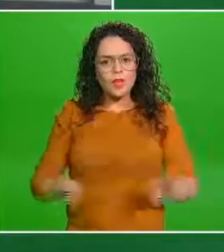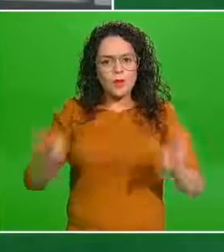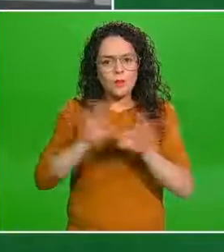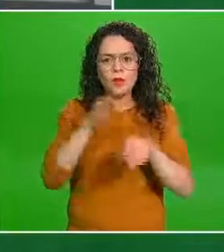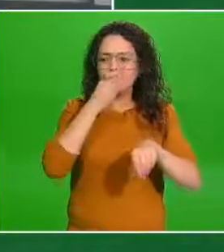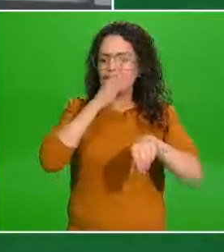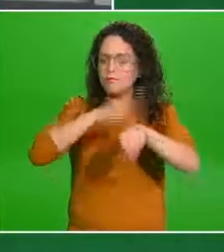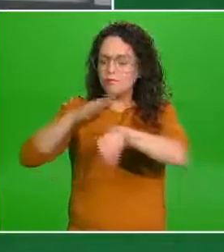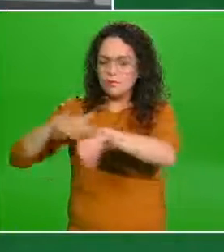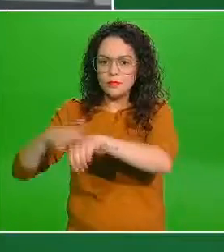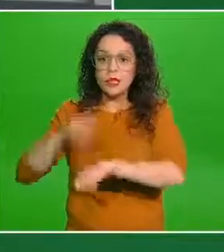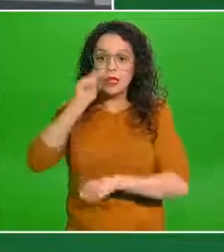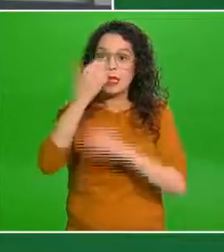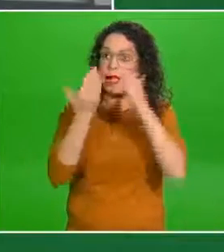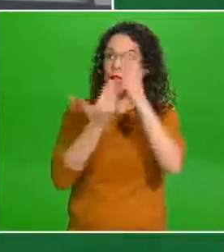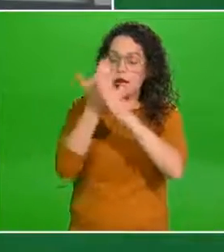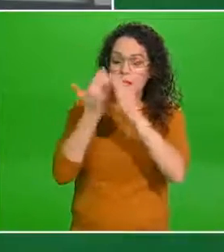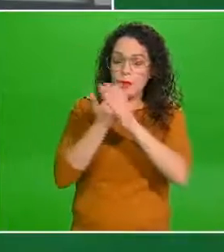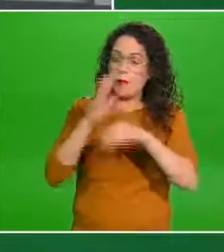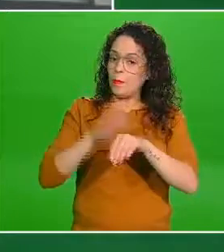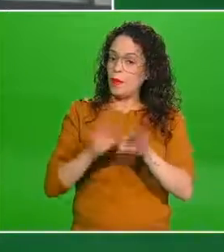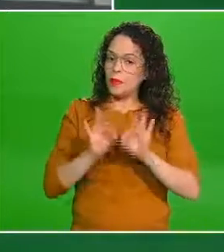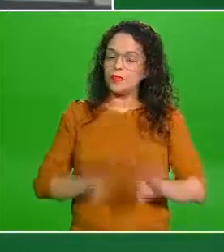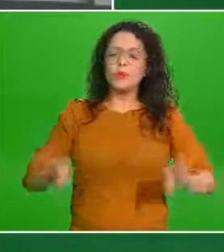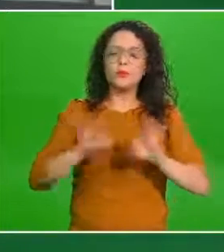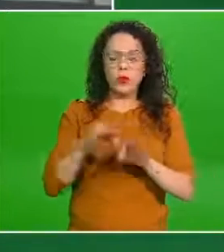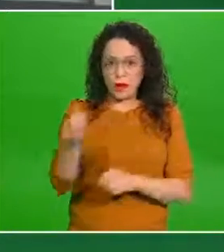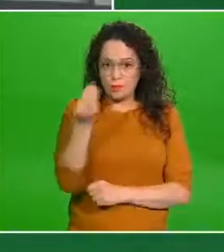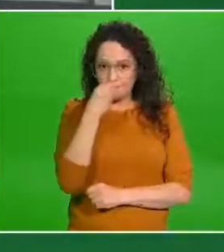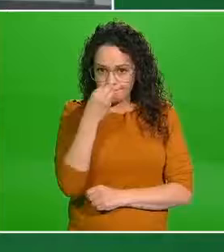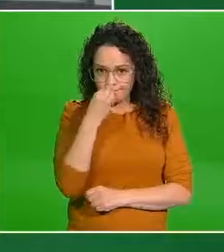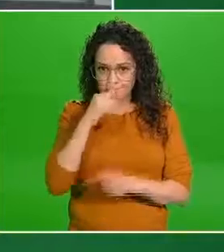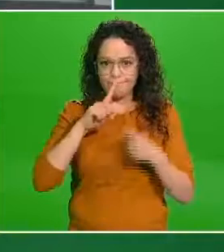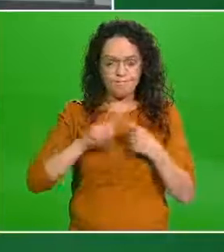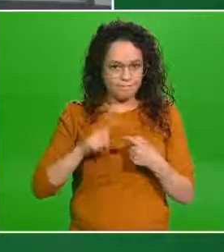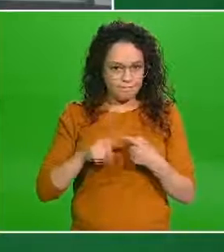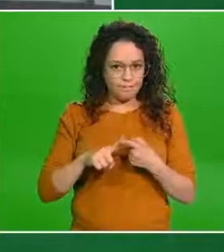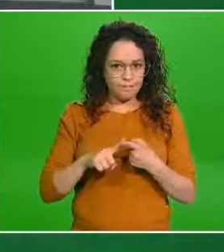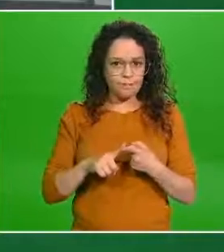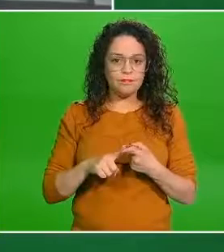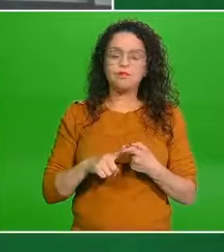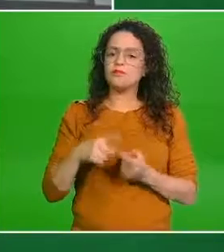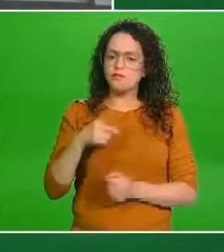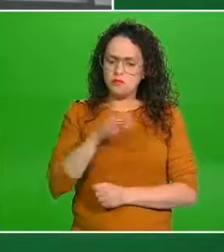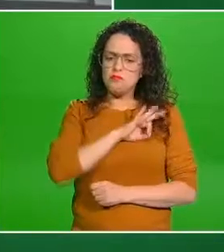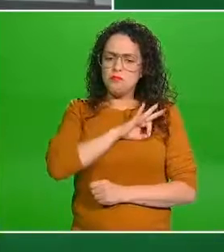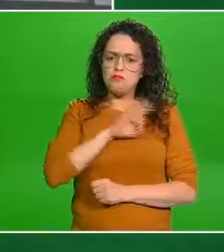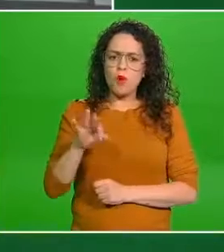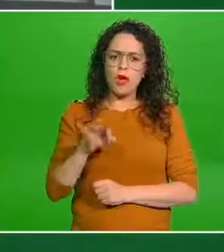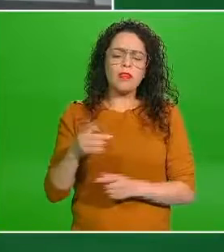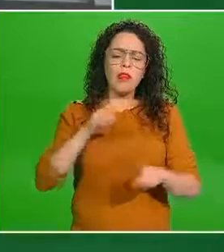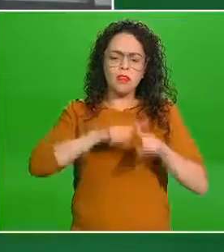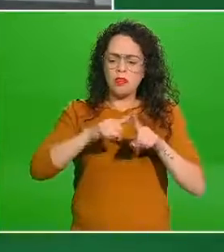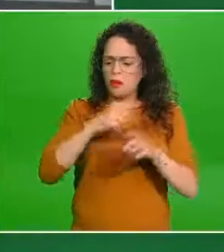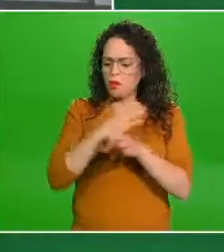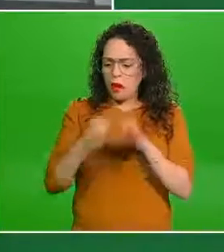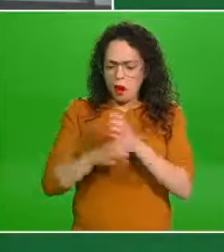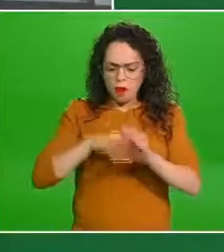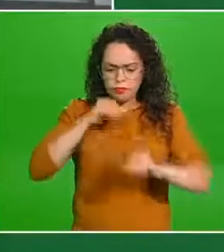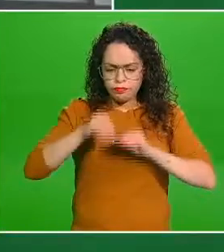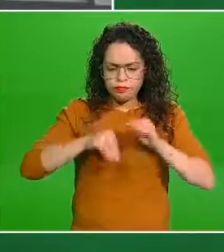tema del desayuno es la comida más importante, entonces puedes mantener el desayuno con todos los elementos